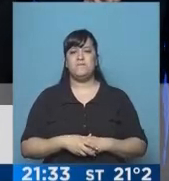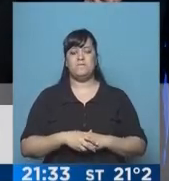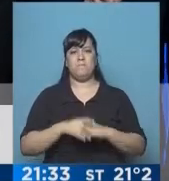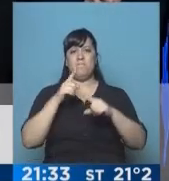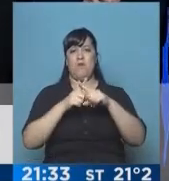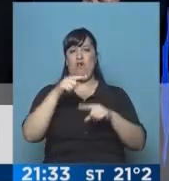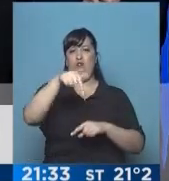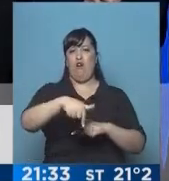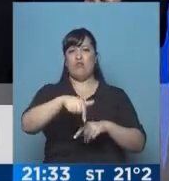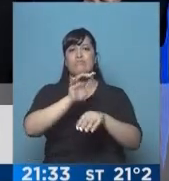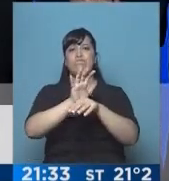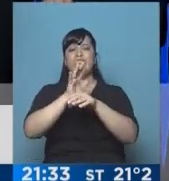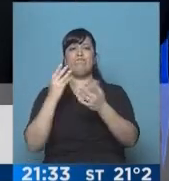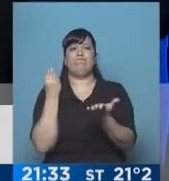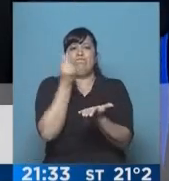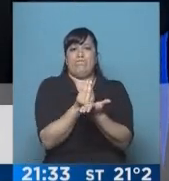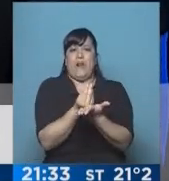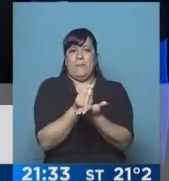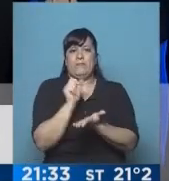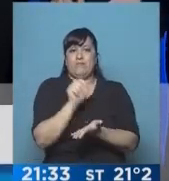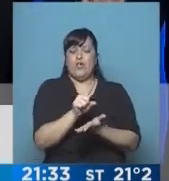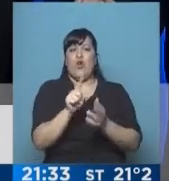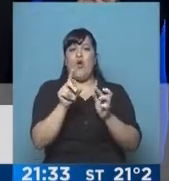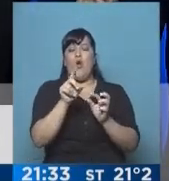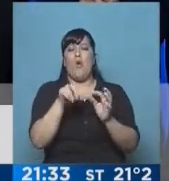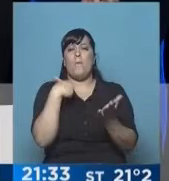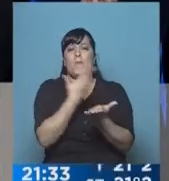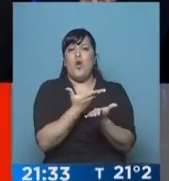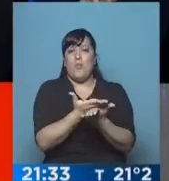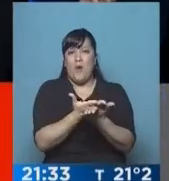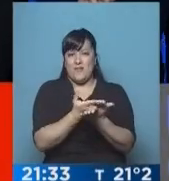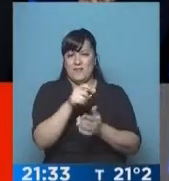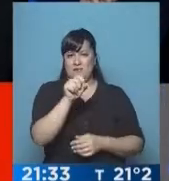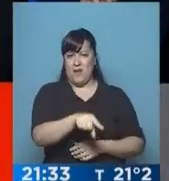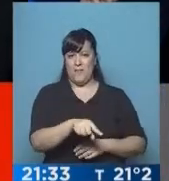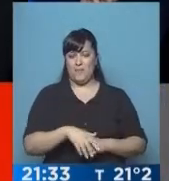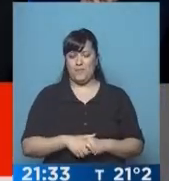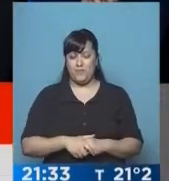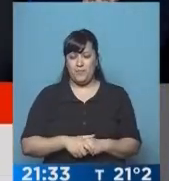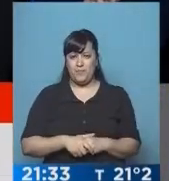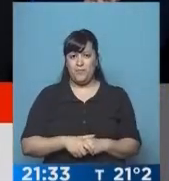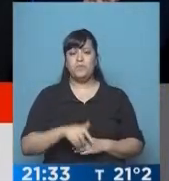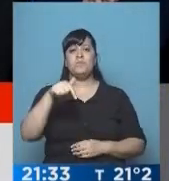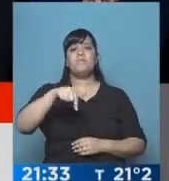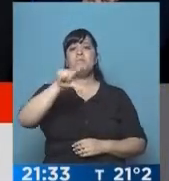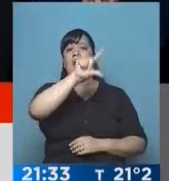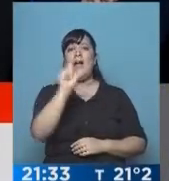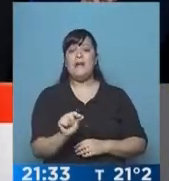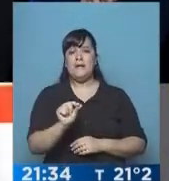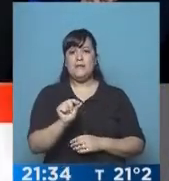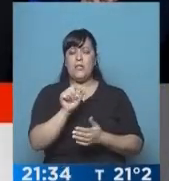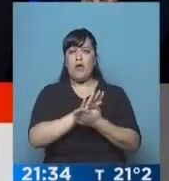representa nuestra propuesta y visión del país. Una Argentina que ha